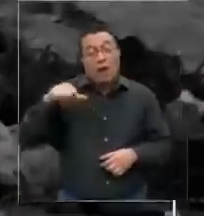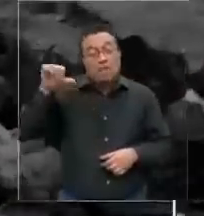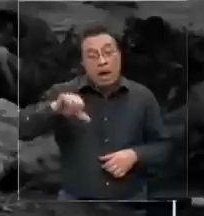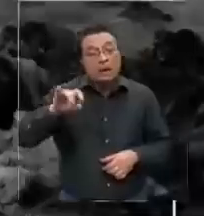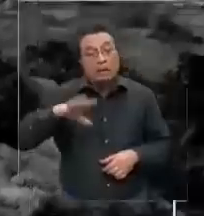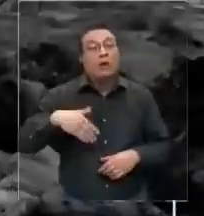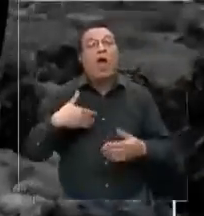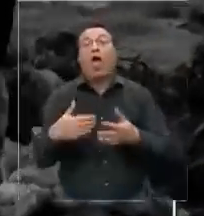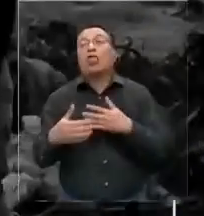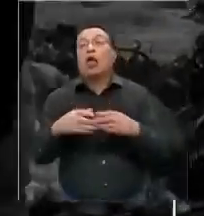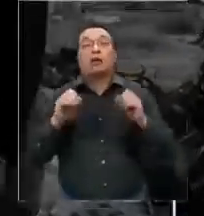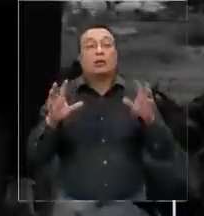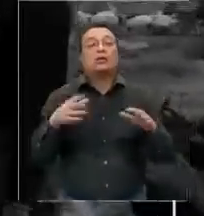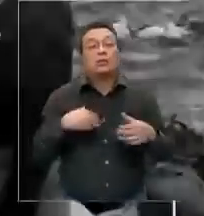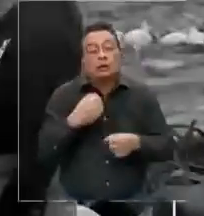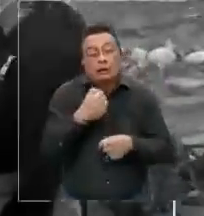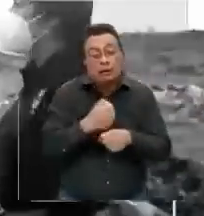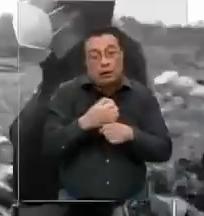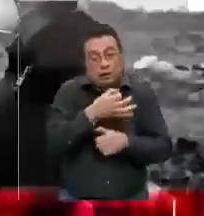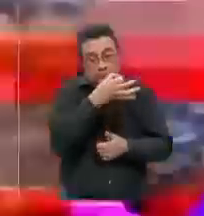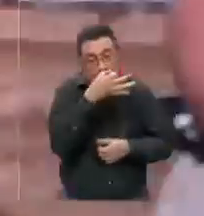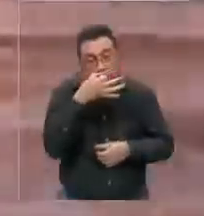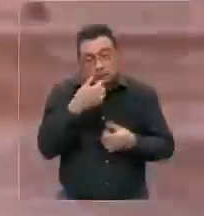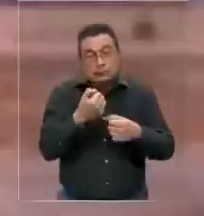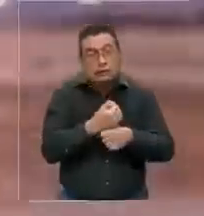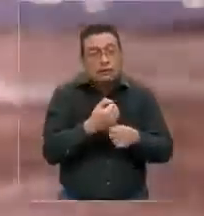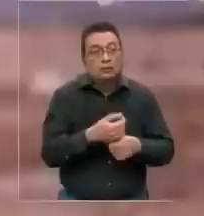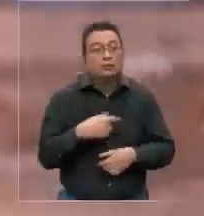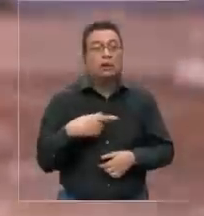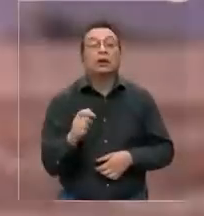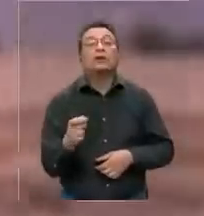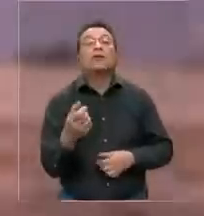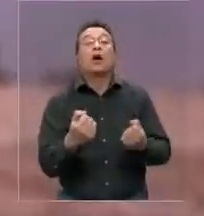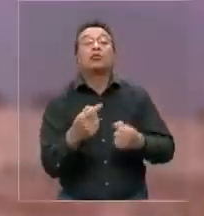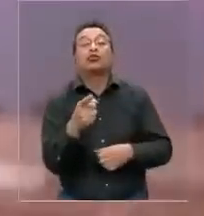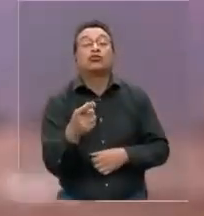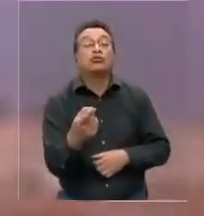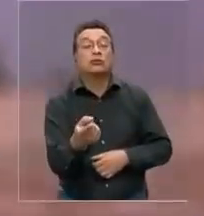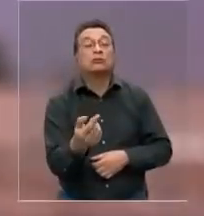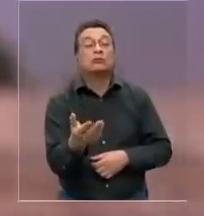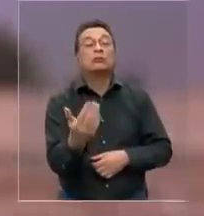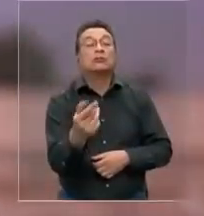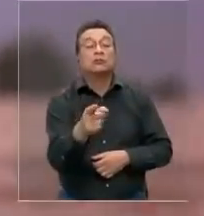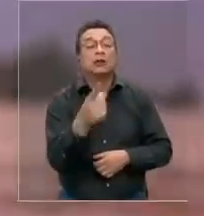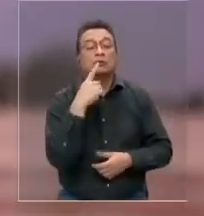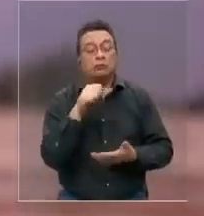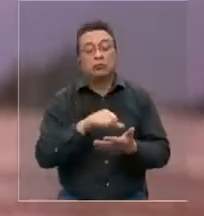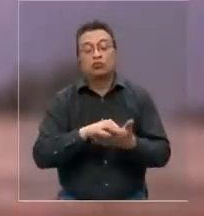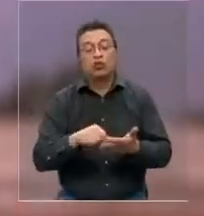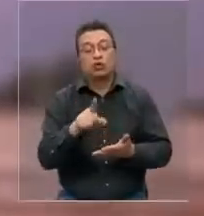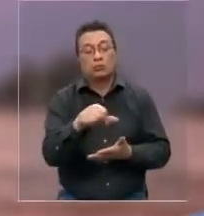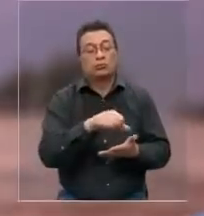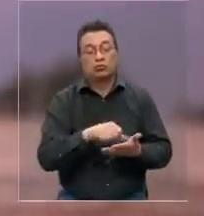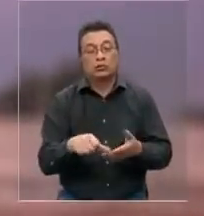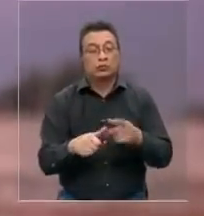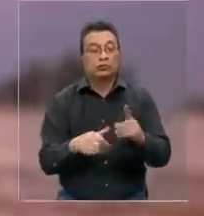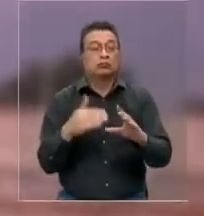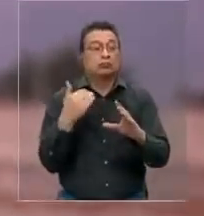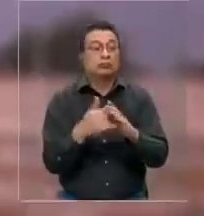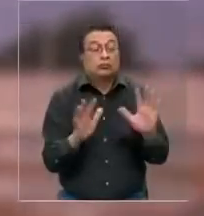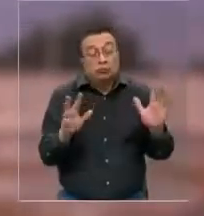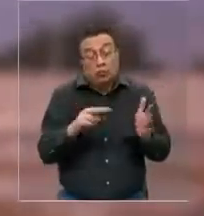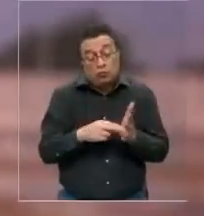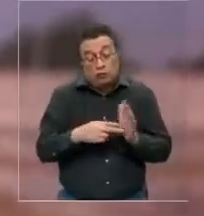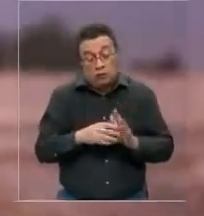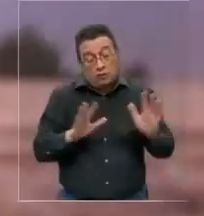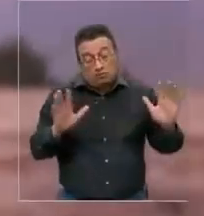no tenía dónde echar, si estaba haciendo un pololito, andábamos trabajando. ¿Tiene la llave del vehículo? Sí. Déjame, la vamos a notificar una infracción, ¿vale? Ya. Pero no, si no es problema,